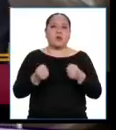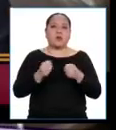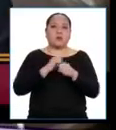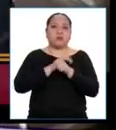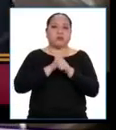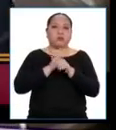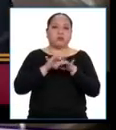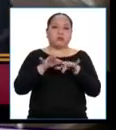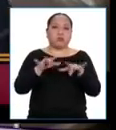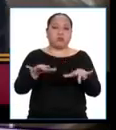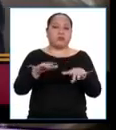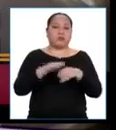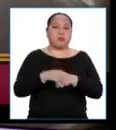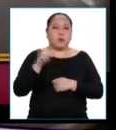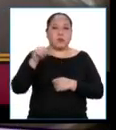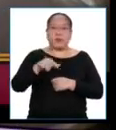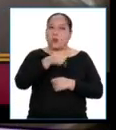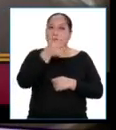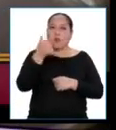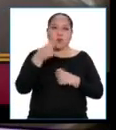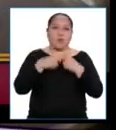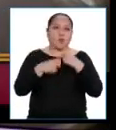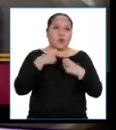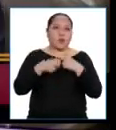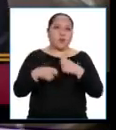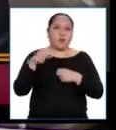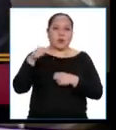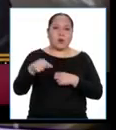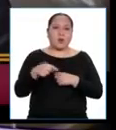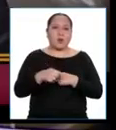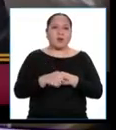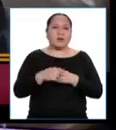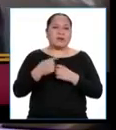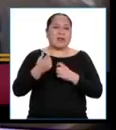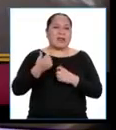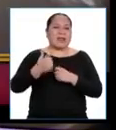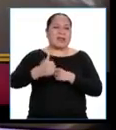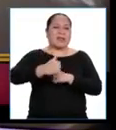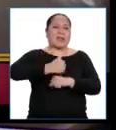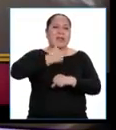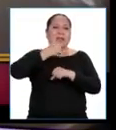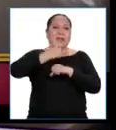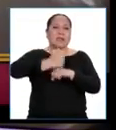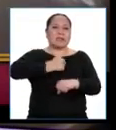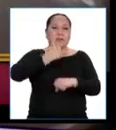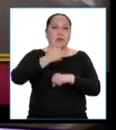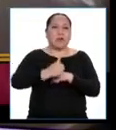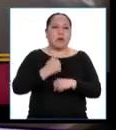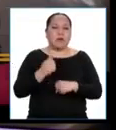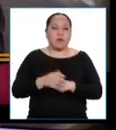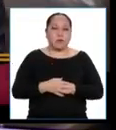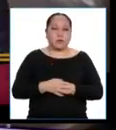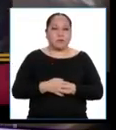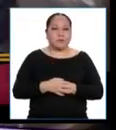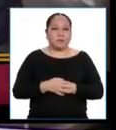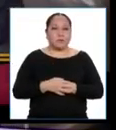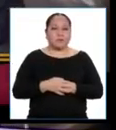Ese es el otro gran problema que tenemos, que nos está azotando tan grandemente.